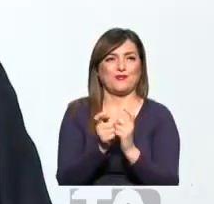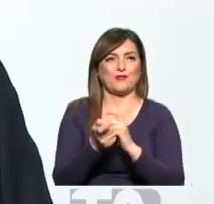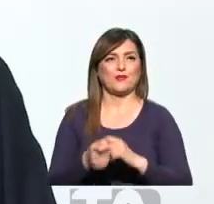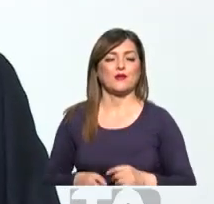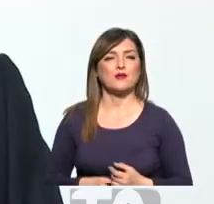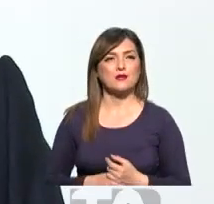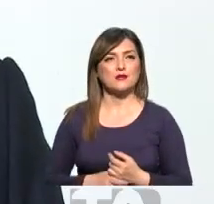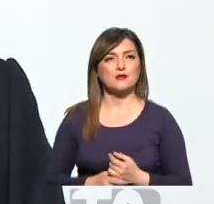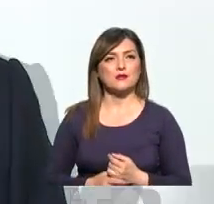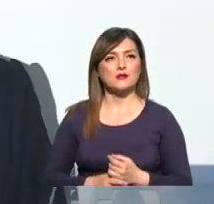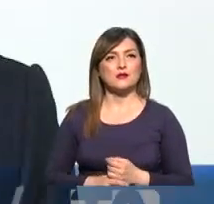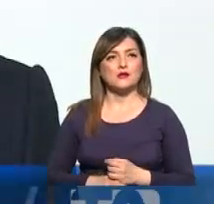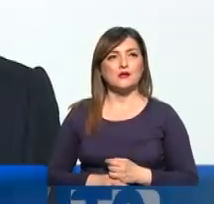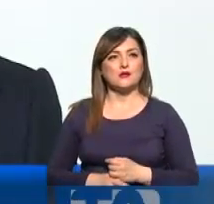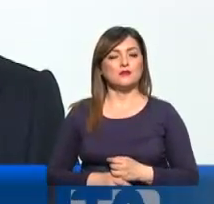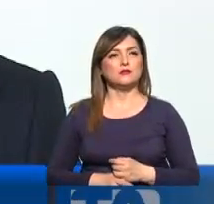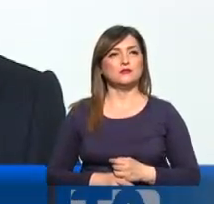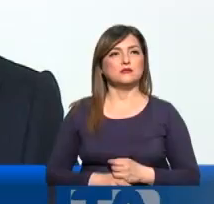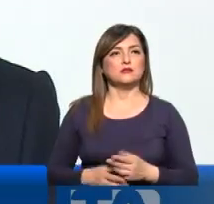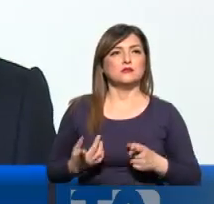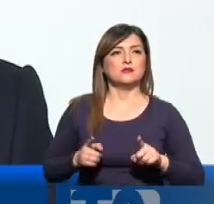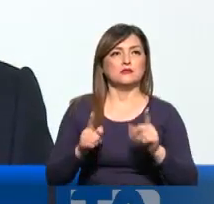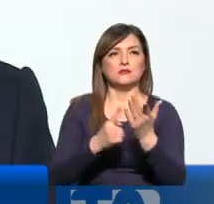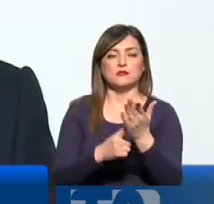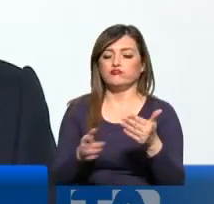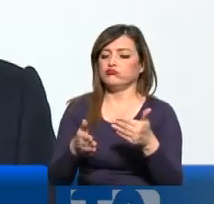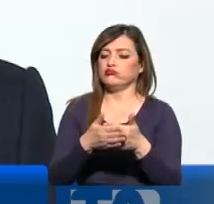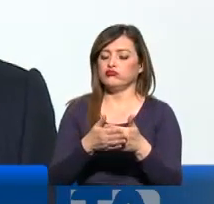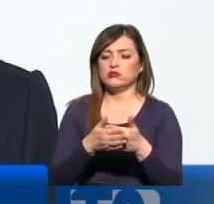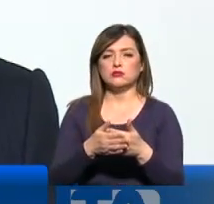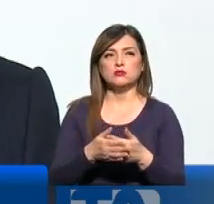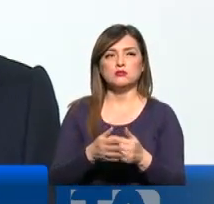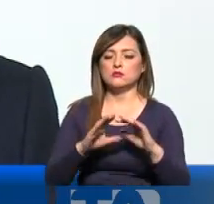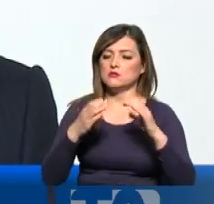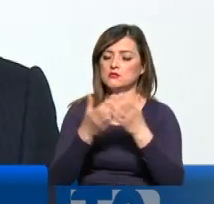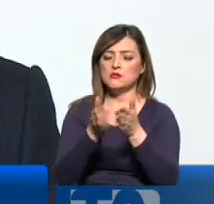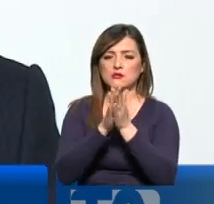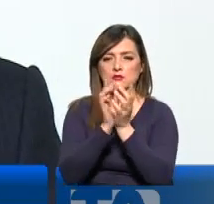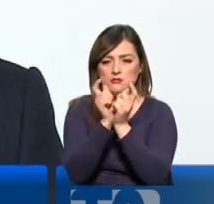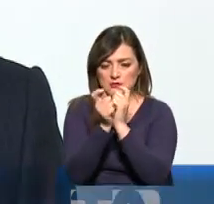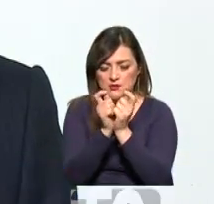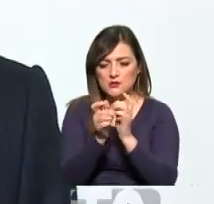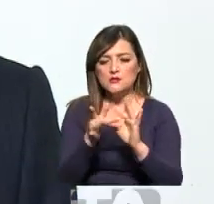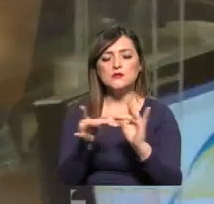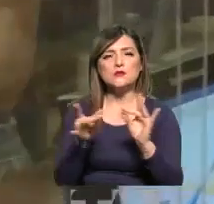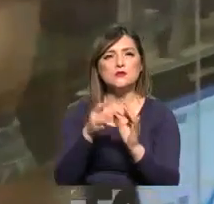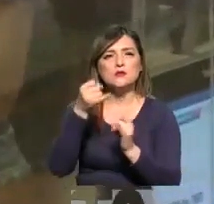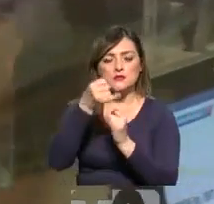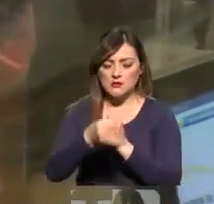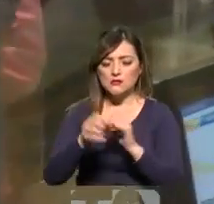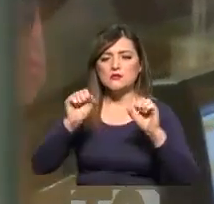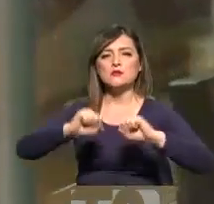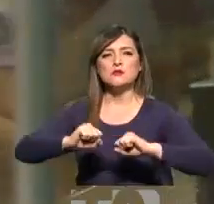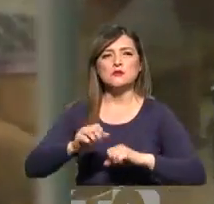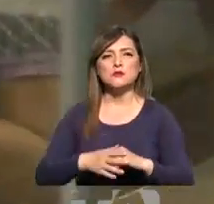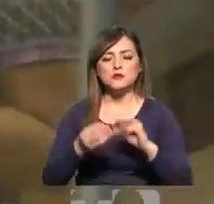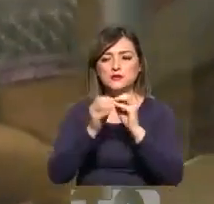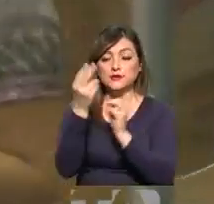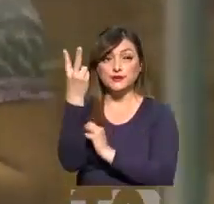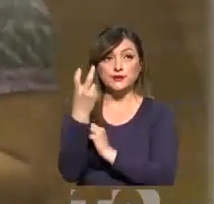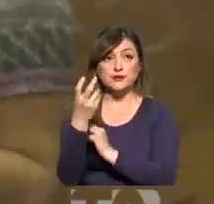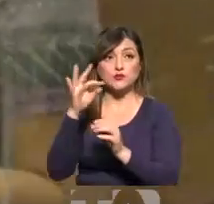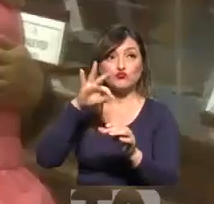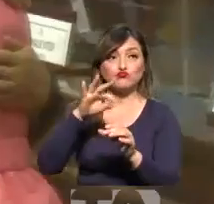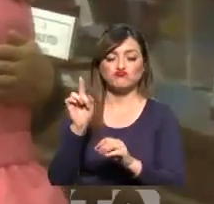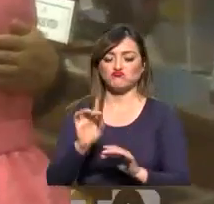pleno el debate, si se podría modificar, que es lo que está pidiendo la comisión, el texto final de votación. La izquierda democrática se